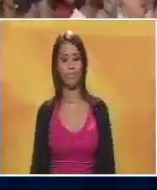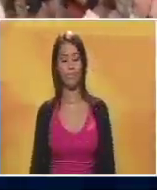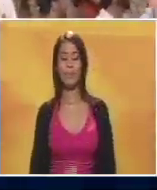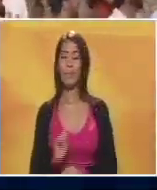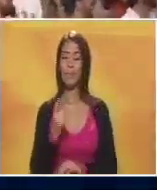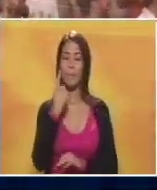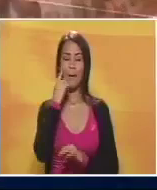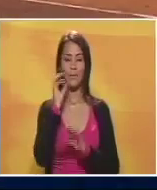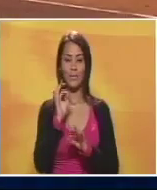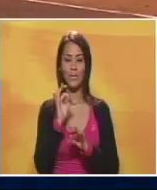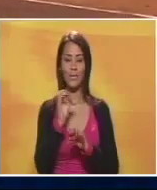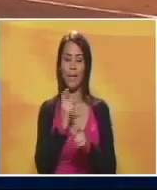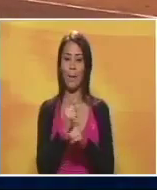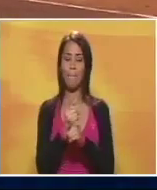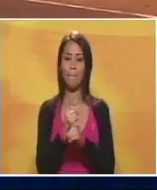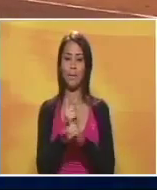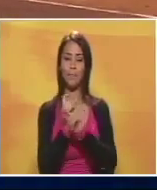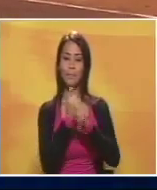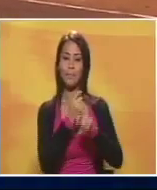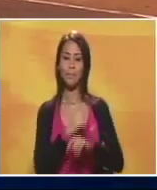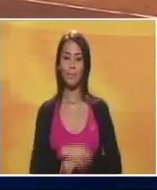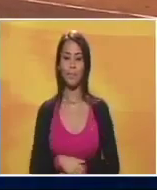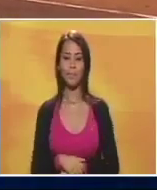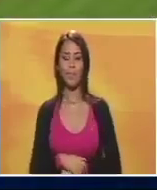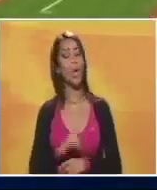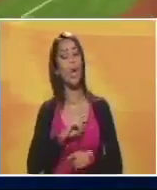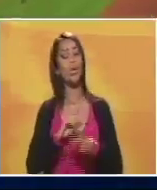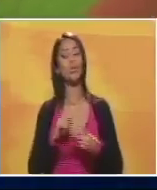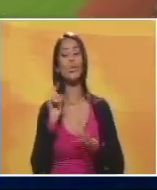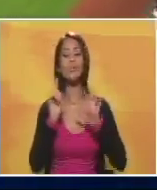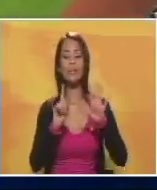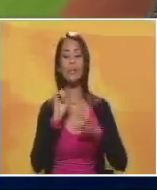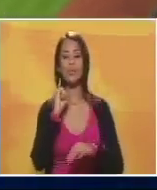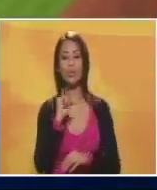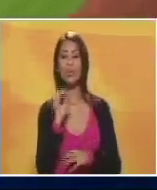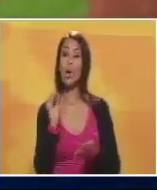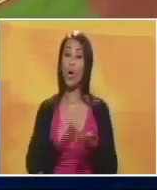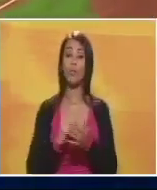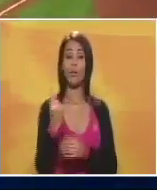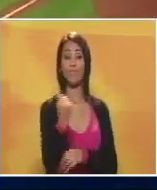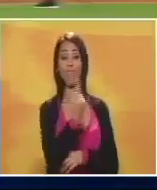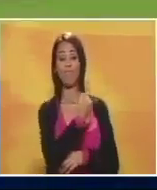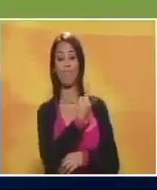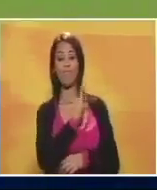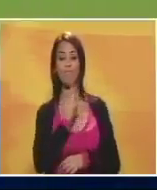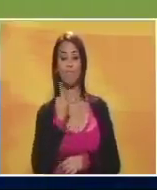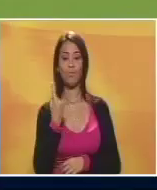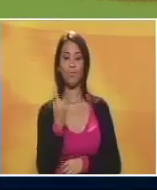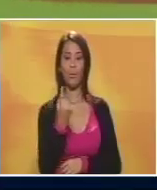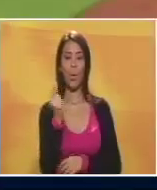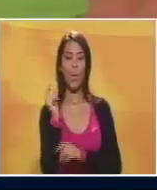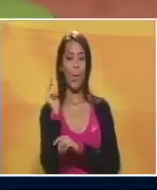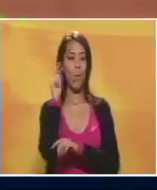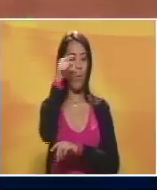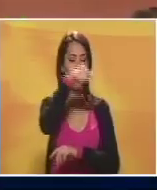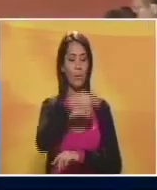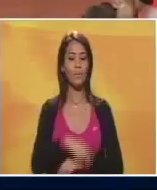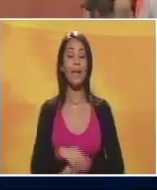de Puerto Ordaz. En el sexto llegó el turno de José Altuve que remolcó otra carrera con doble al jardín derecho.